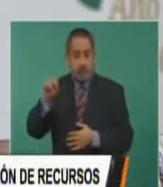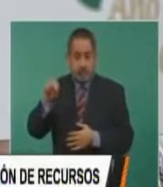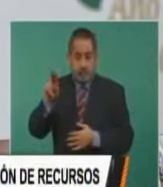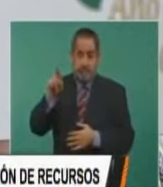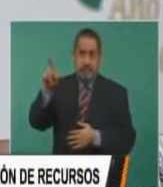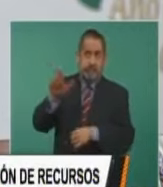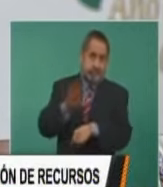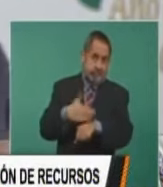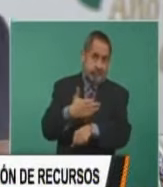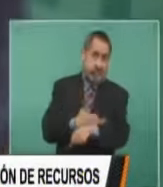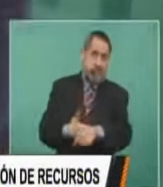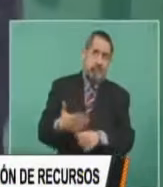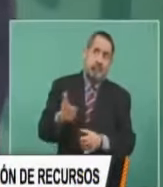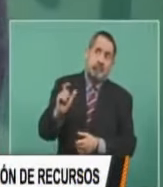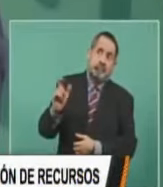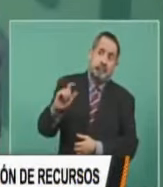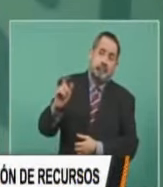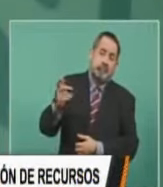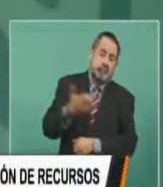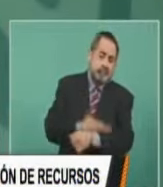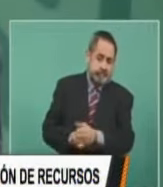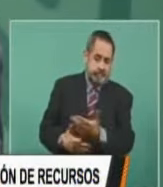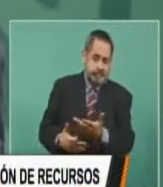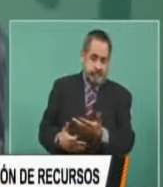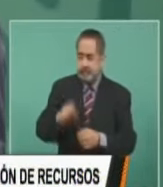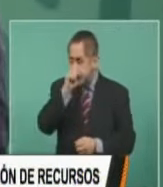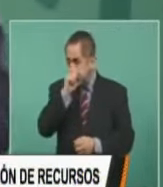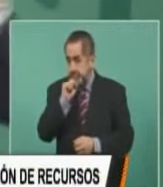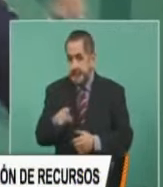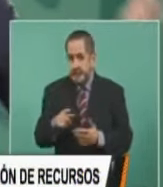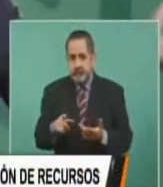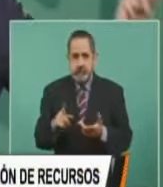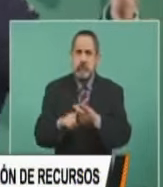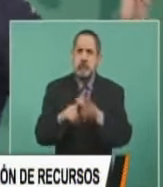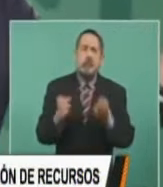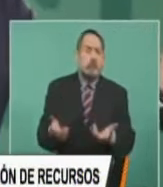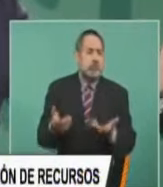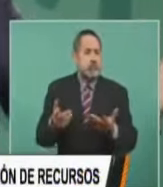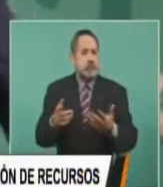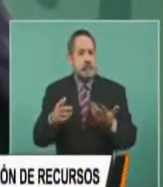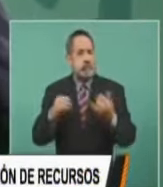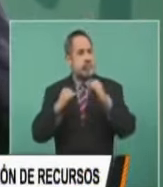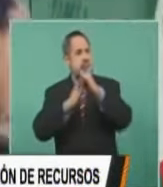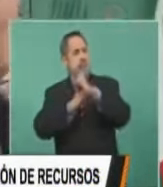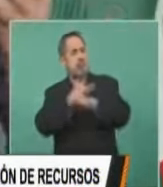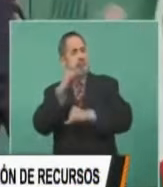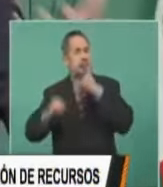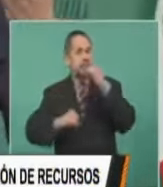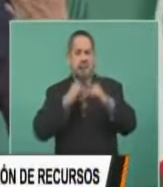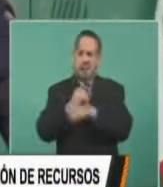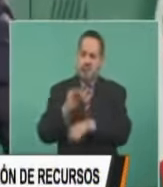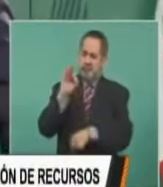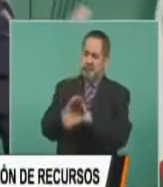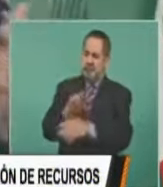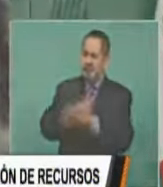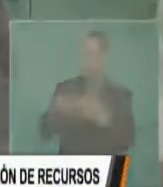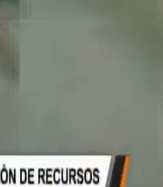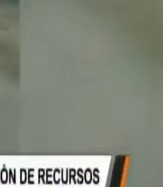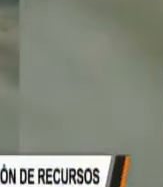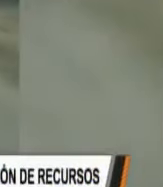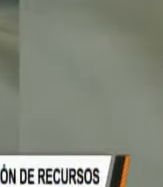tardando. Eso es lo mismo. ¿Y dónde están los organismos de defensa de derechos